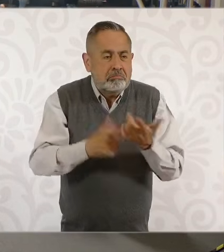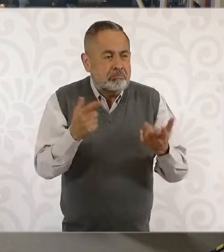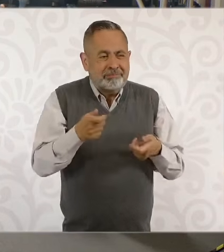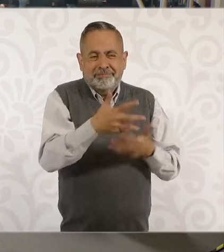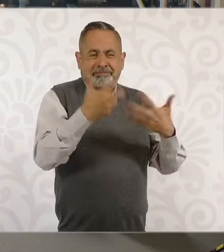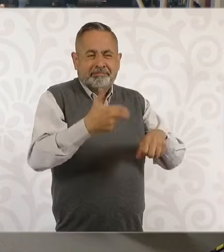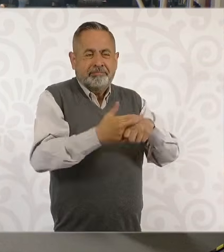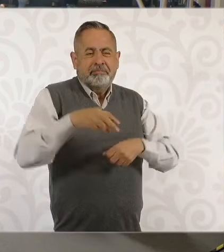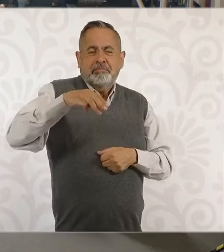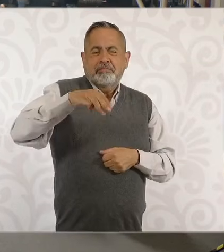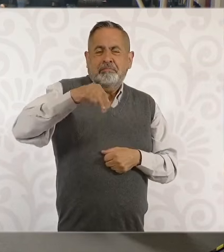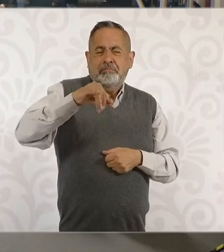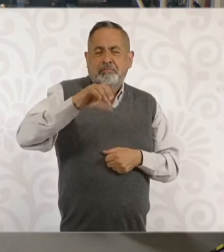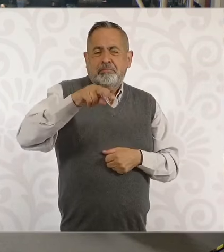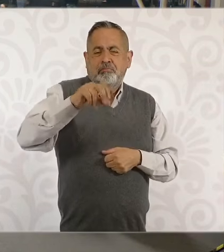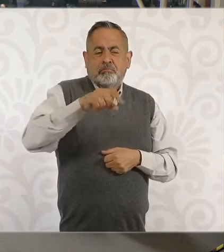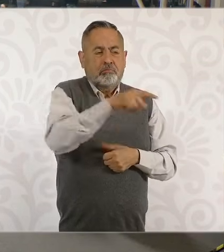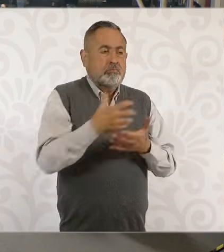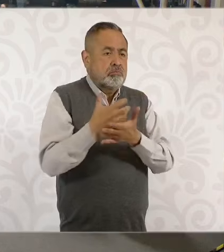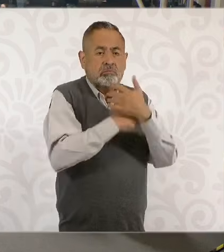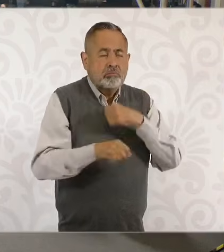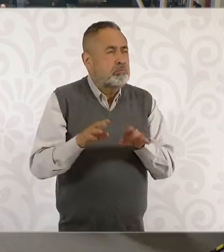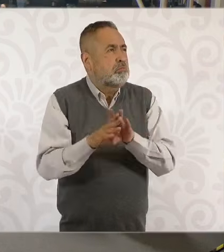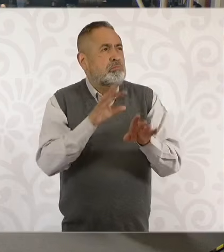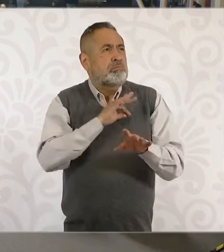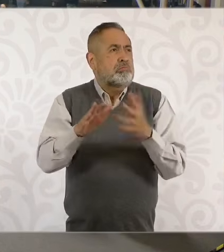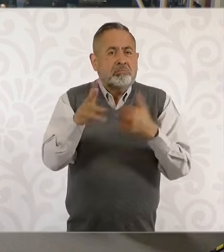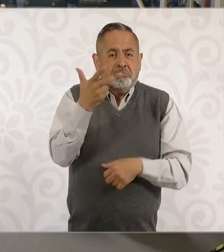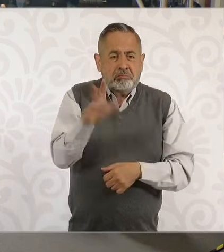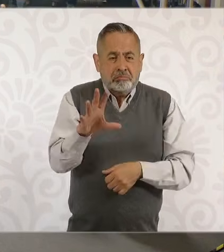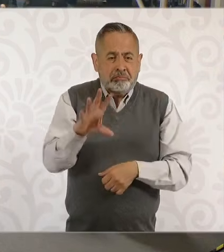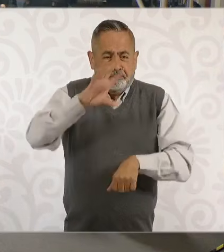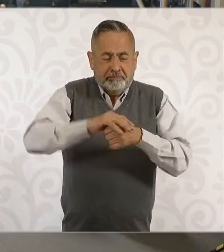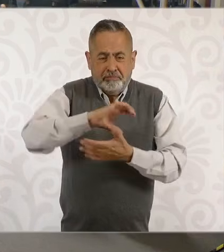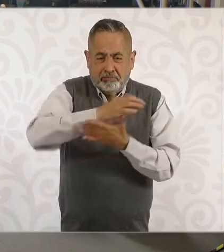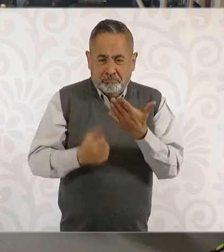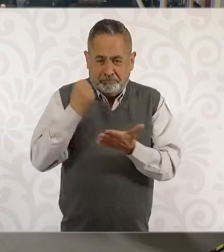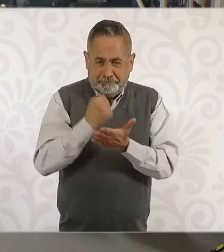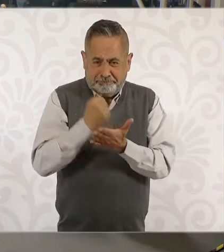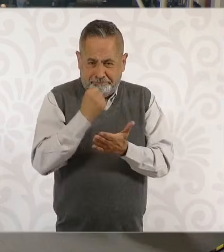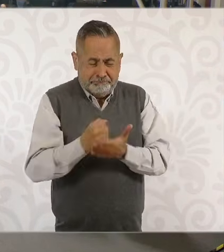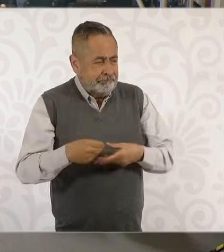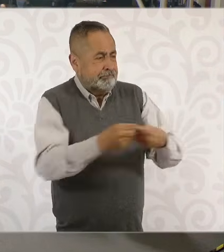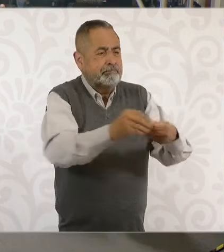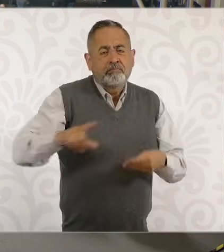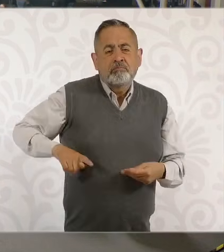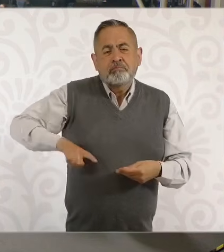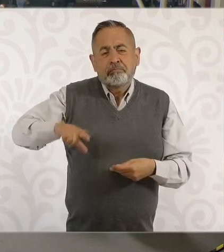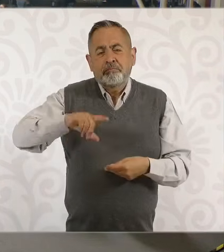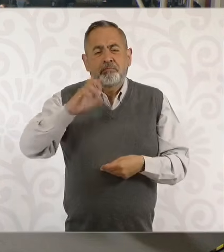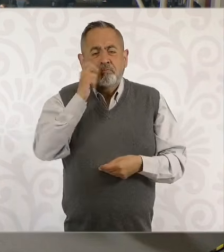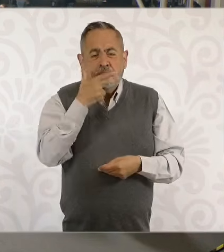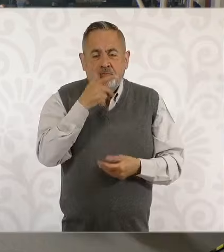exfuncionario Mayagoitia, obtuvo al menos una decena de permisos del gobierno municipal de Chihuahua, encabezado por el